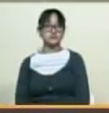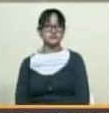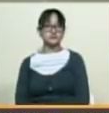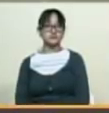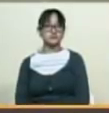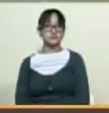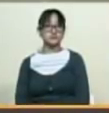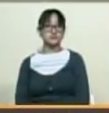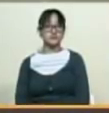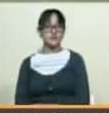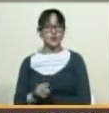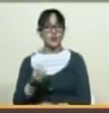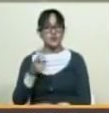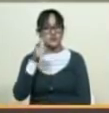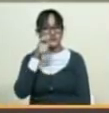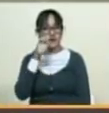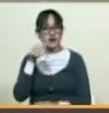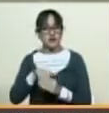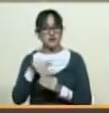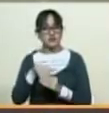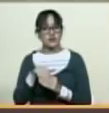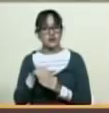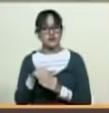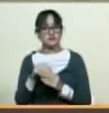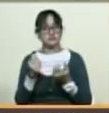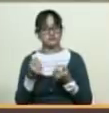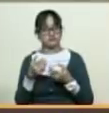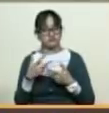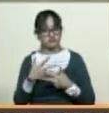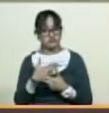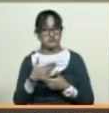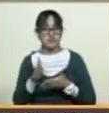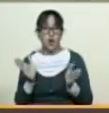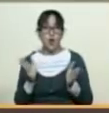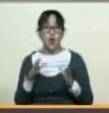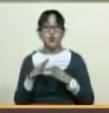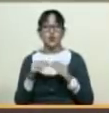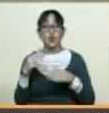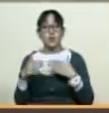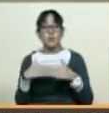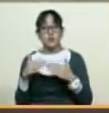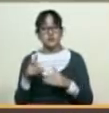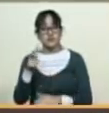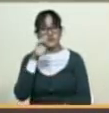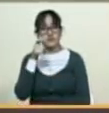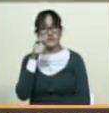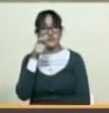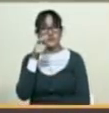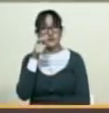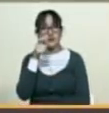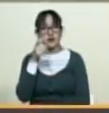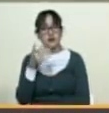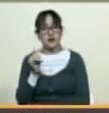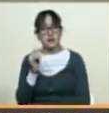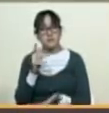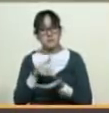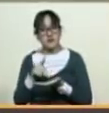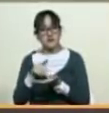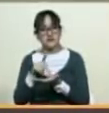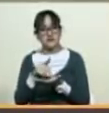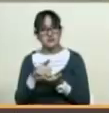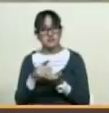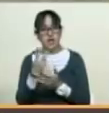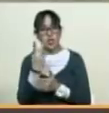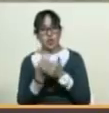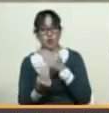¿De cuántos fiscales electorales estamos hablando que serán habilitados? Generalmente en todo proceso se hacen fiscales que participan en